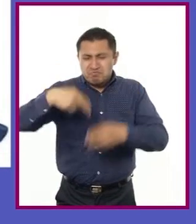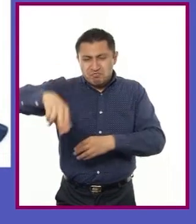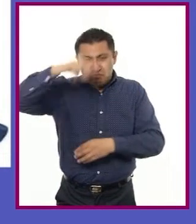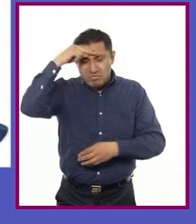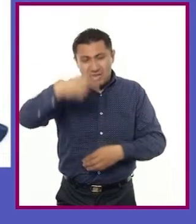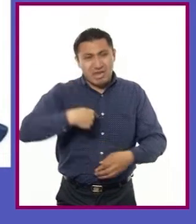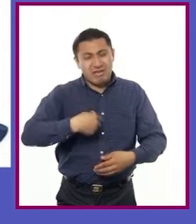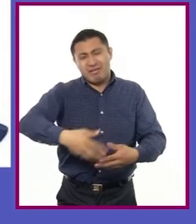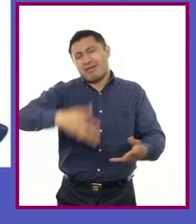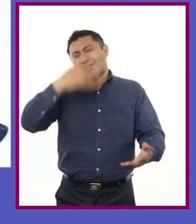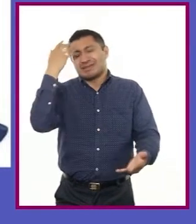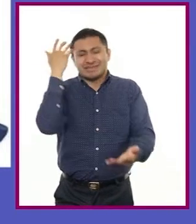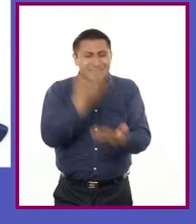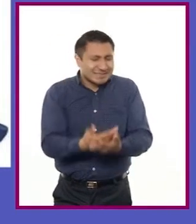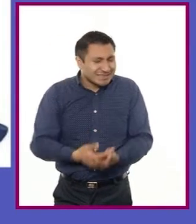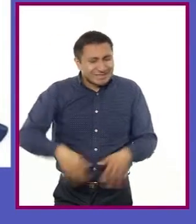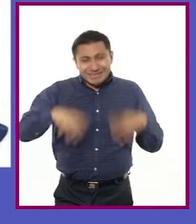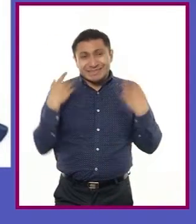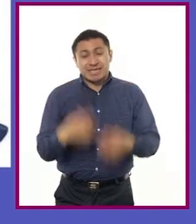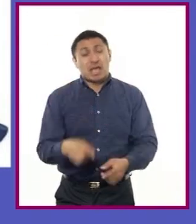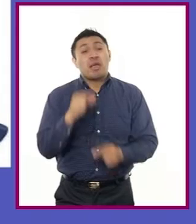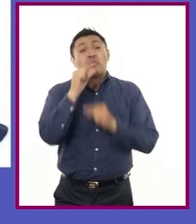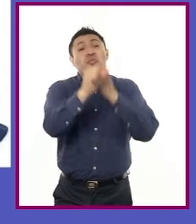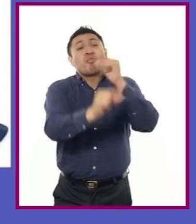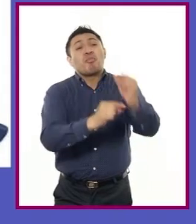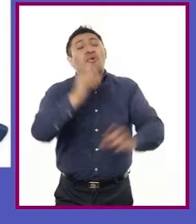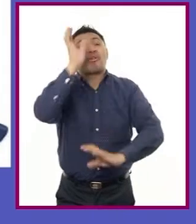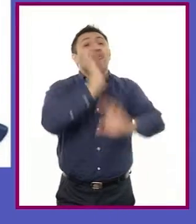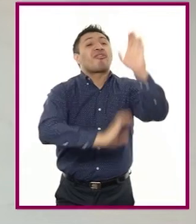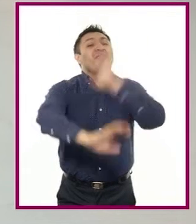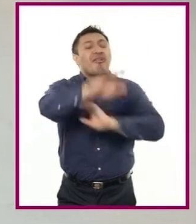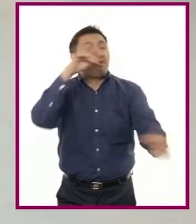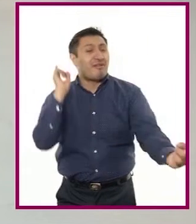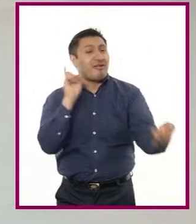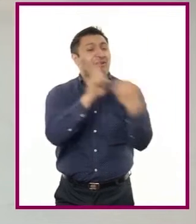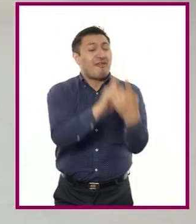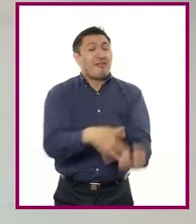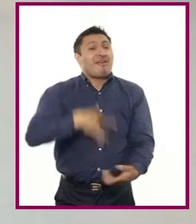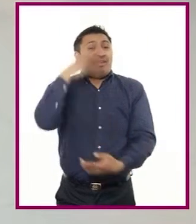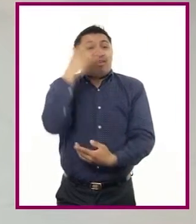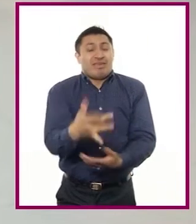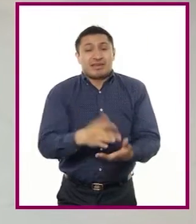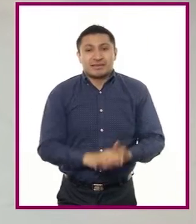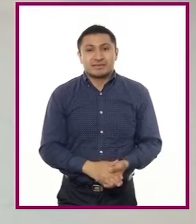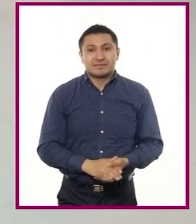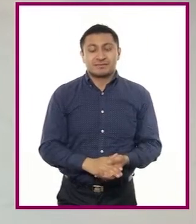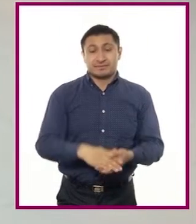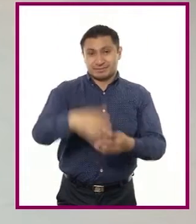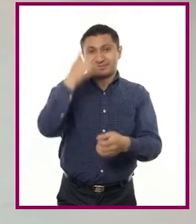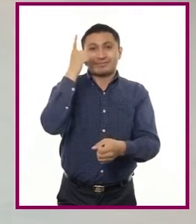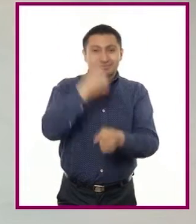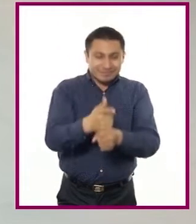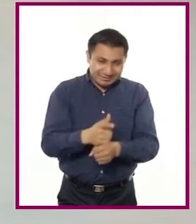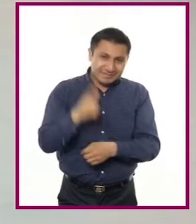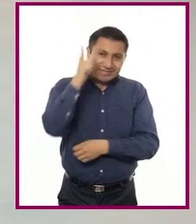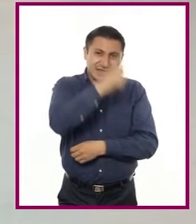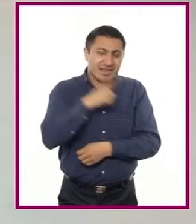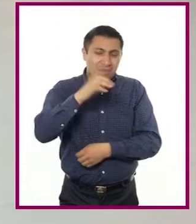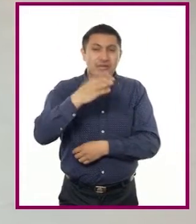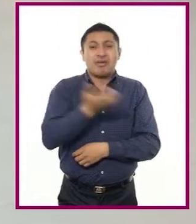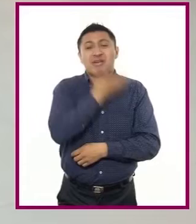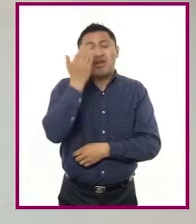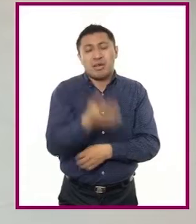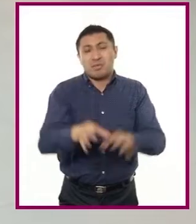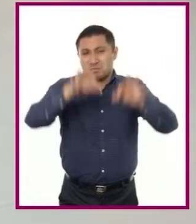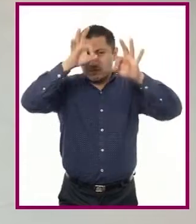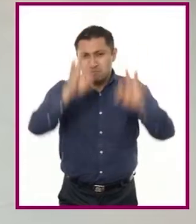y ya estoy a nada de que caiga. Solo una rola y verás. Aquí encontramos el lenguaje coloquial en plenitud,